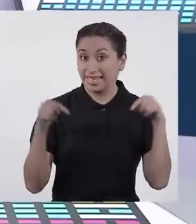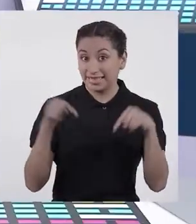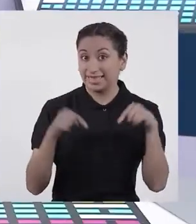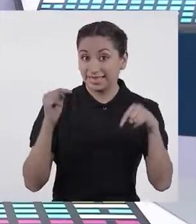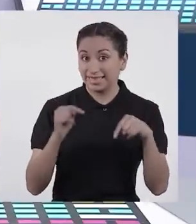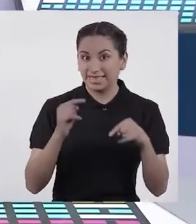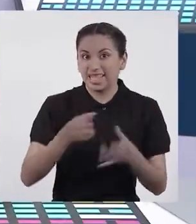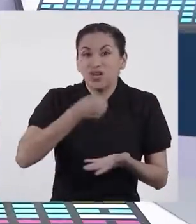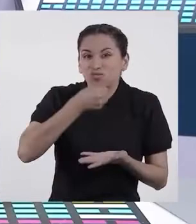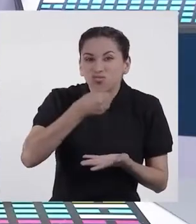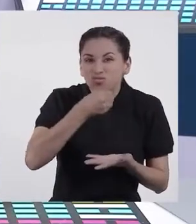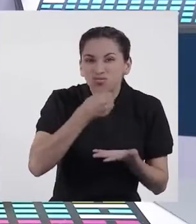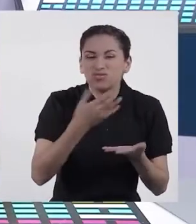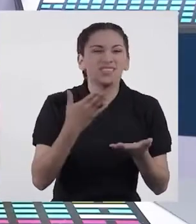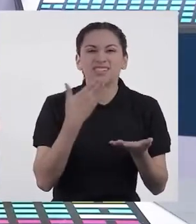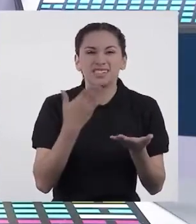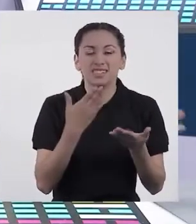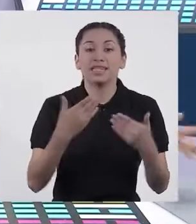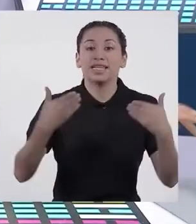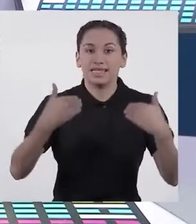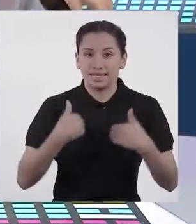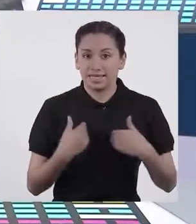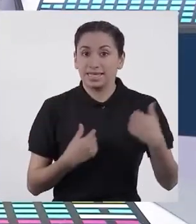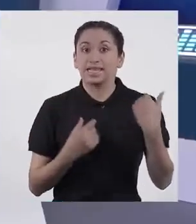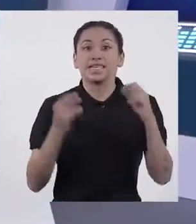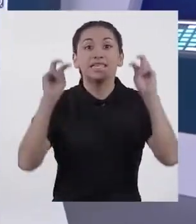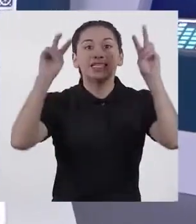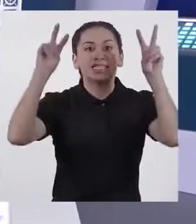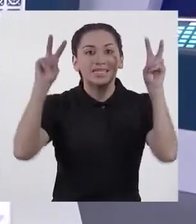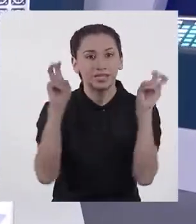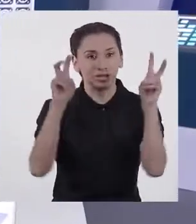Estas declaraciones se escriben entre